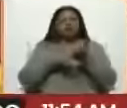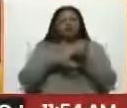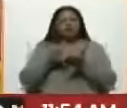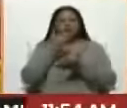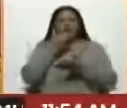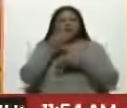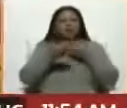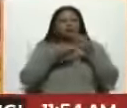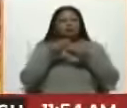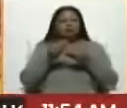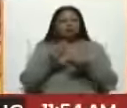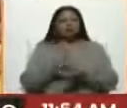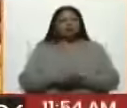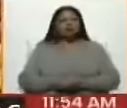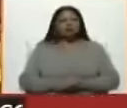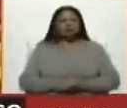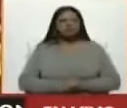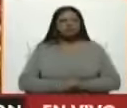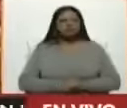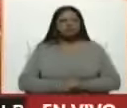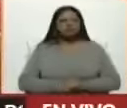que cometer los errores.